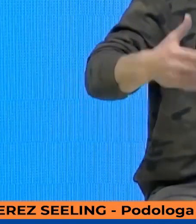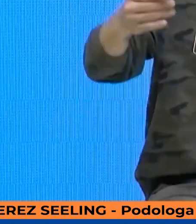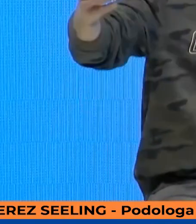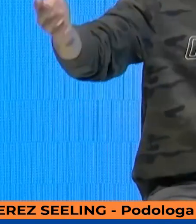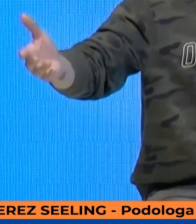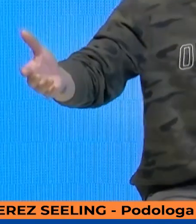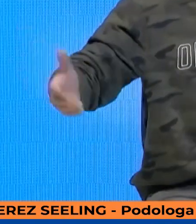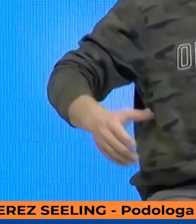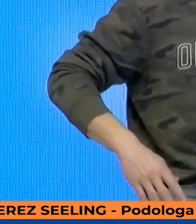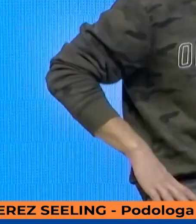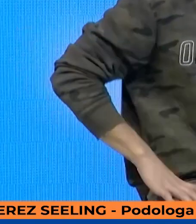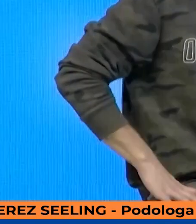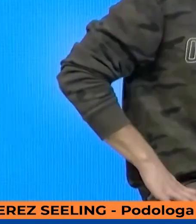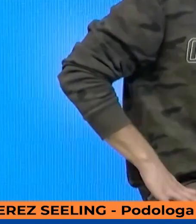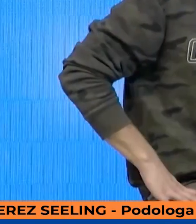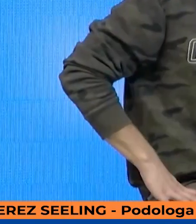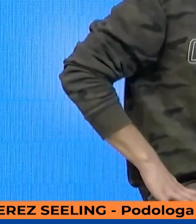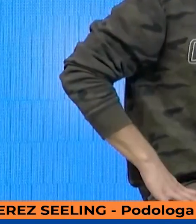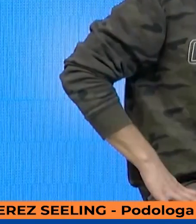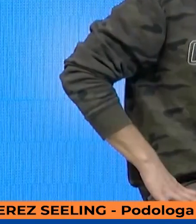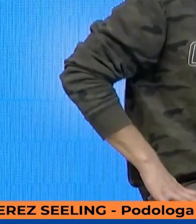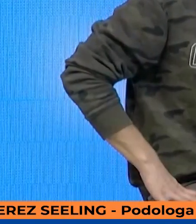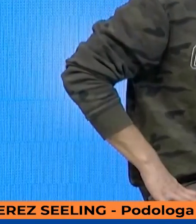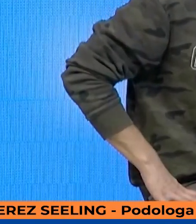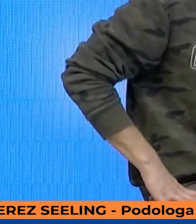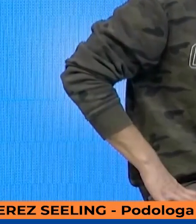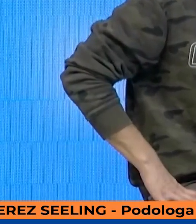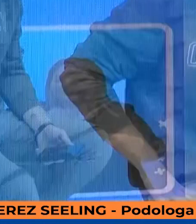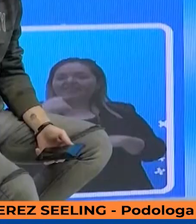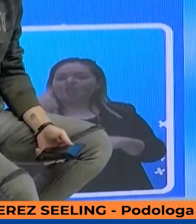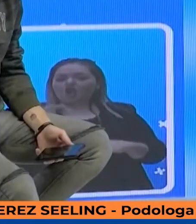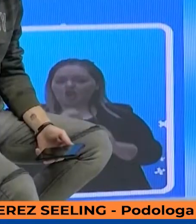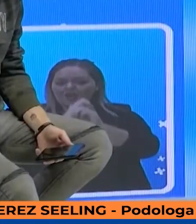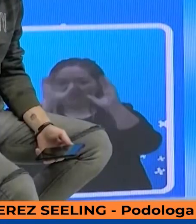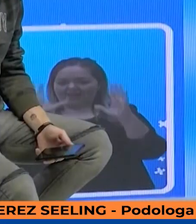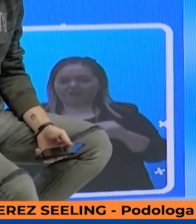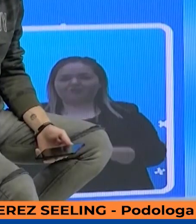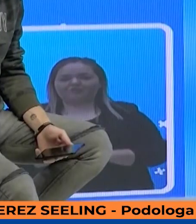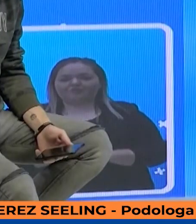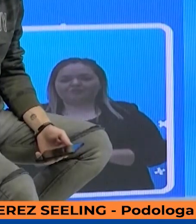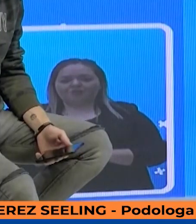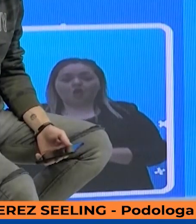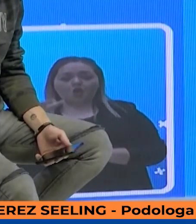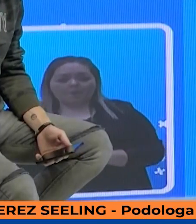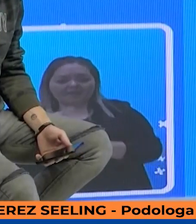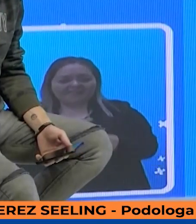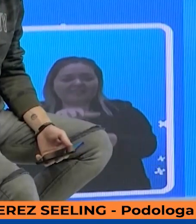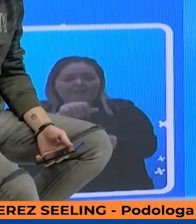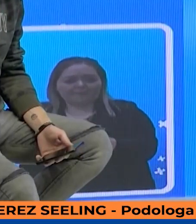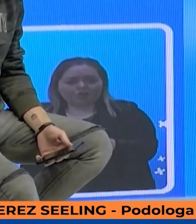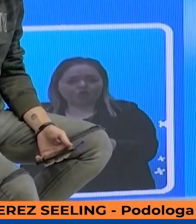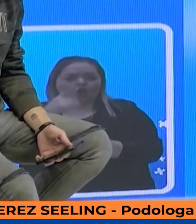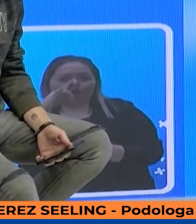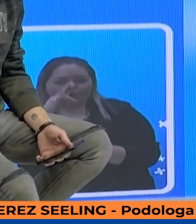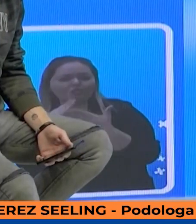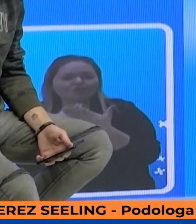familiares o a otros profesionales? Este es un primer encuentro, ¿sí? En donde yo tengo mi